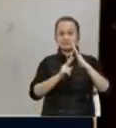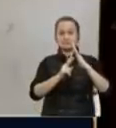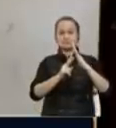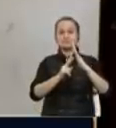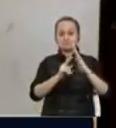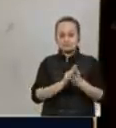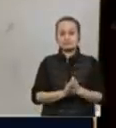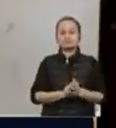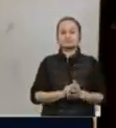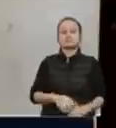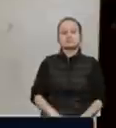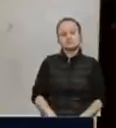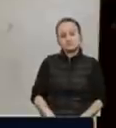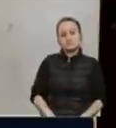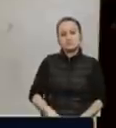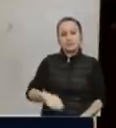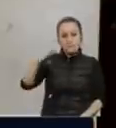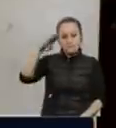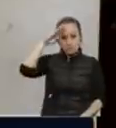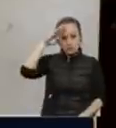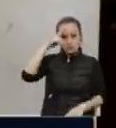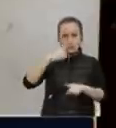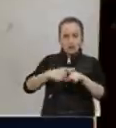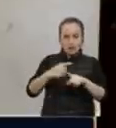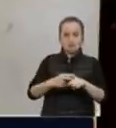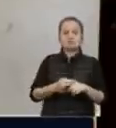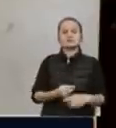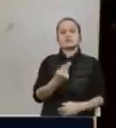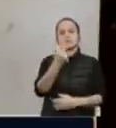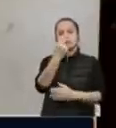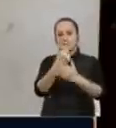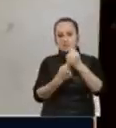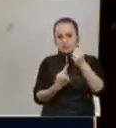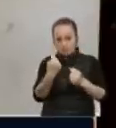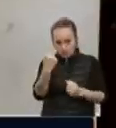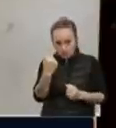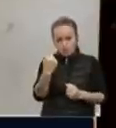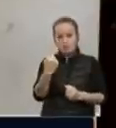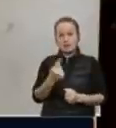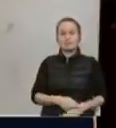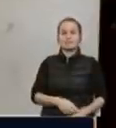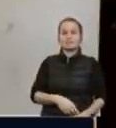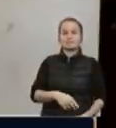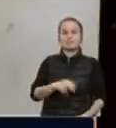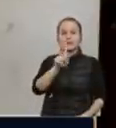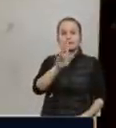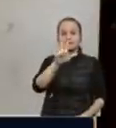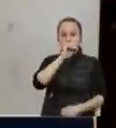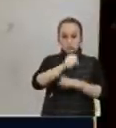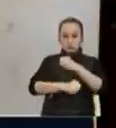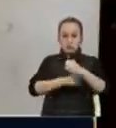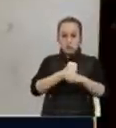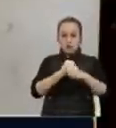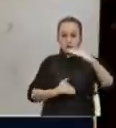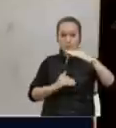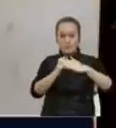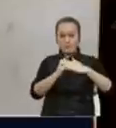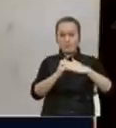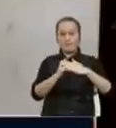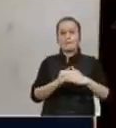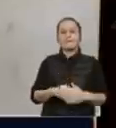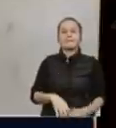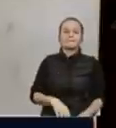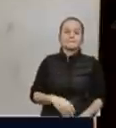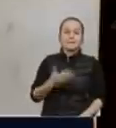para veteranos, viudas, huérfanos e hijos menores de 25 años, de